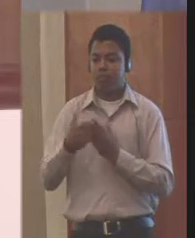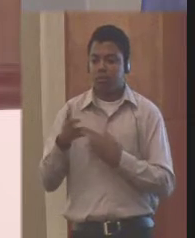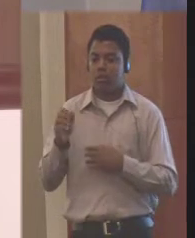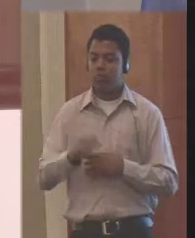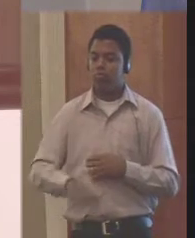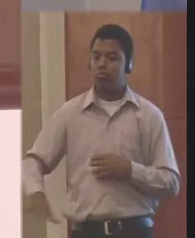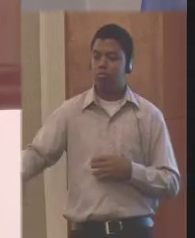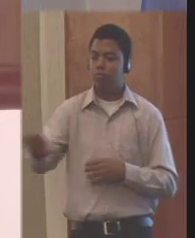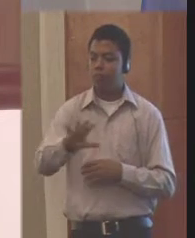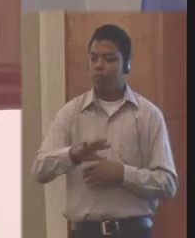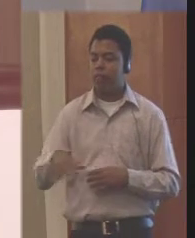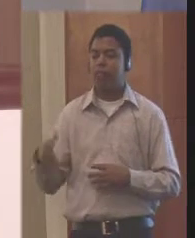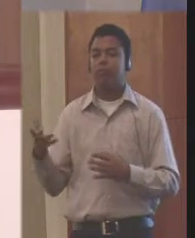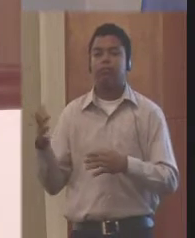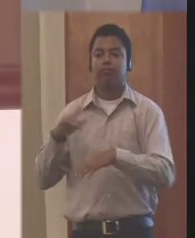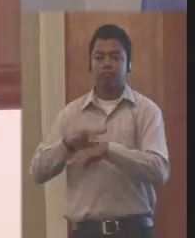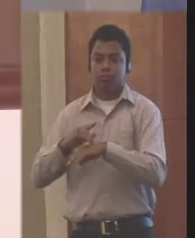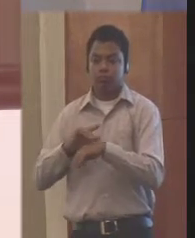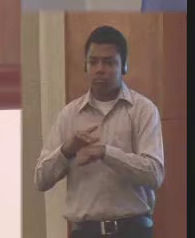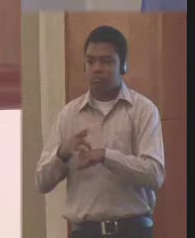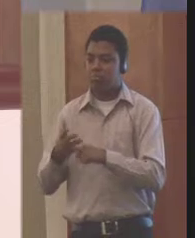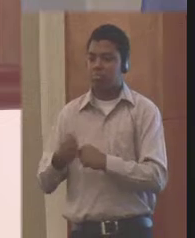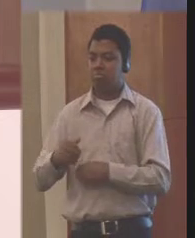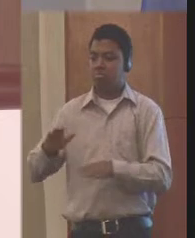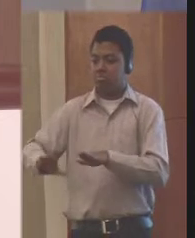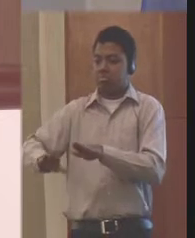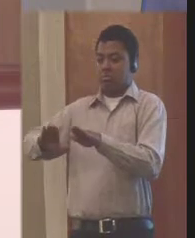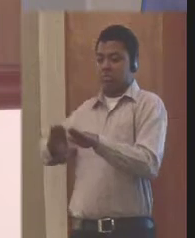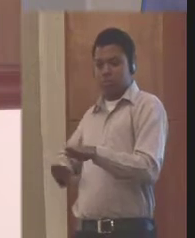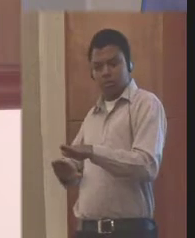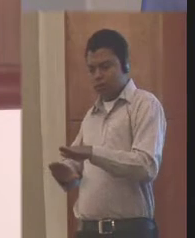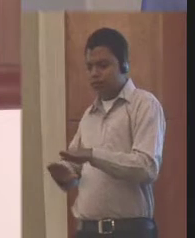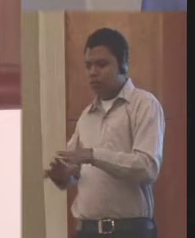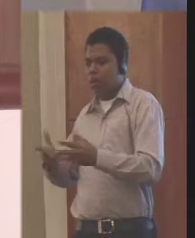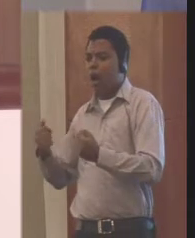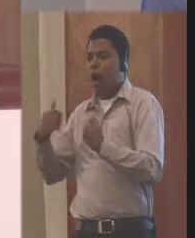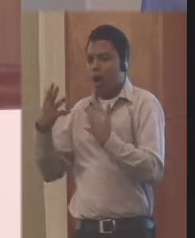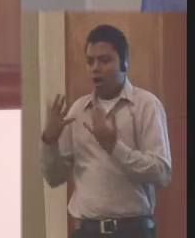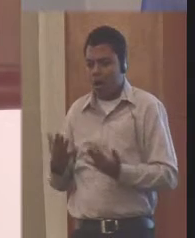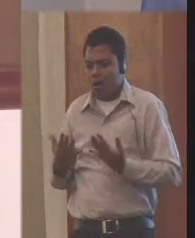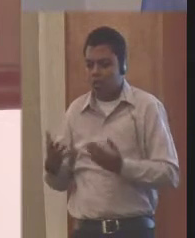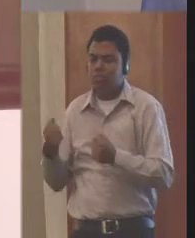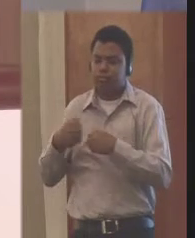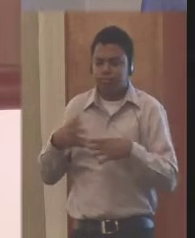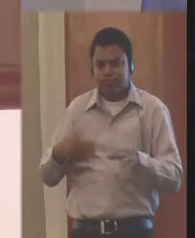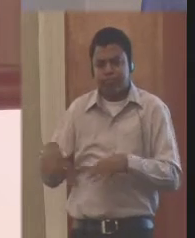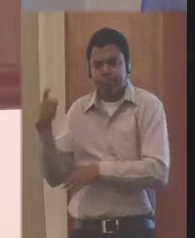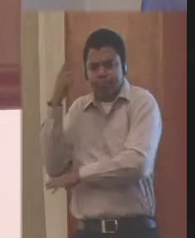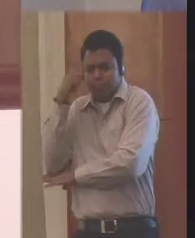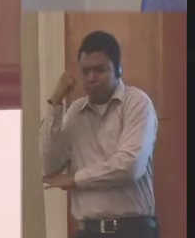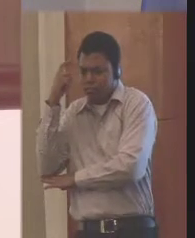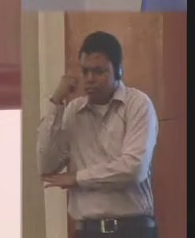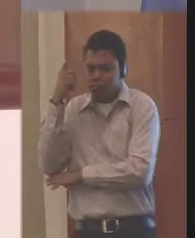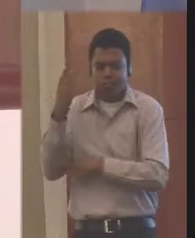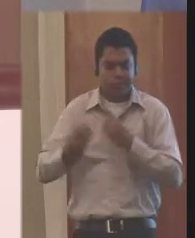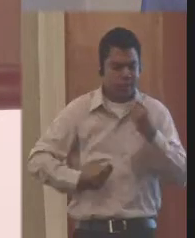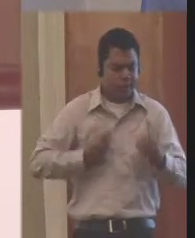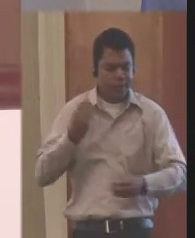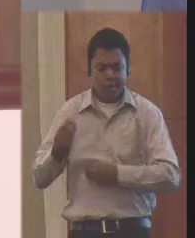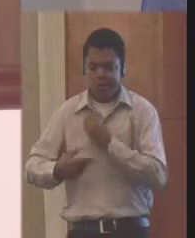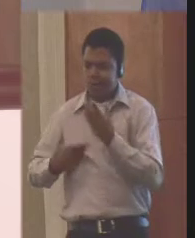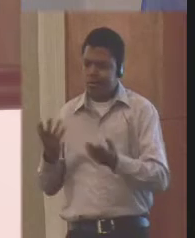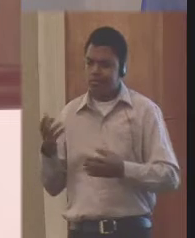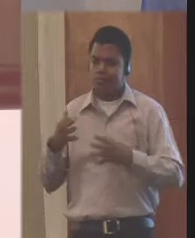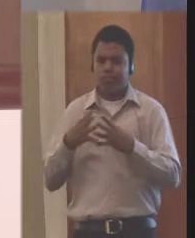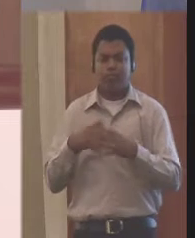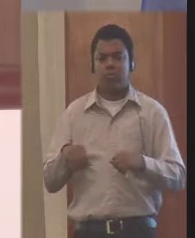un poco también de prevención física, pero no he visto todavía prevenciones financieras, protección financieras. Solo